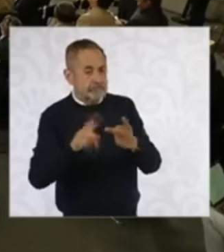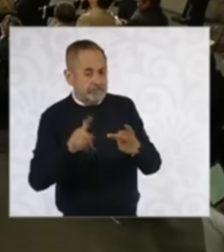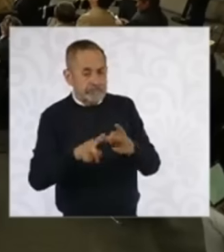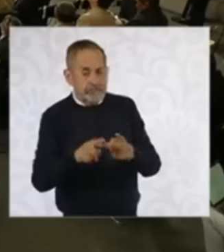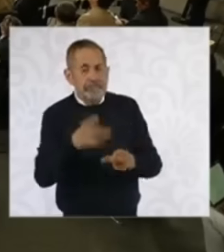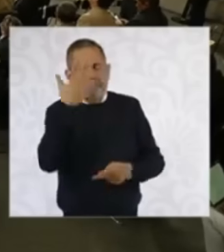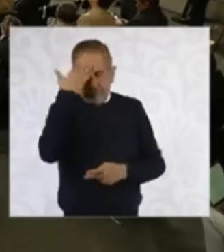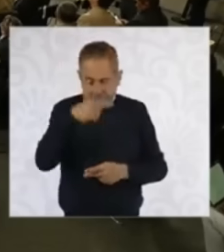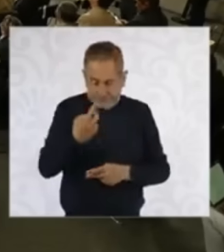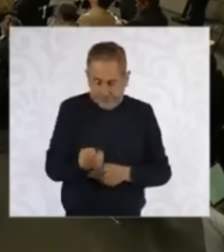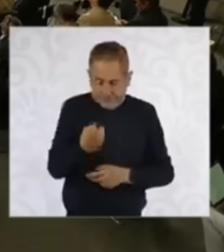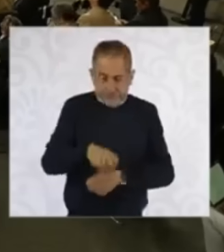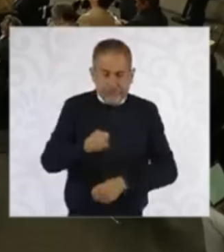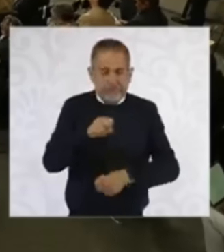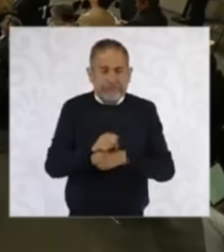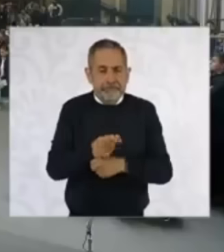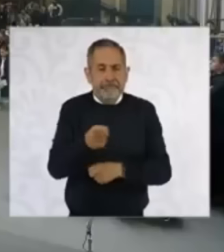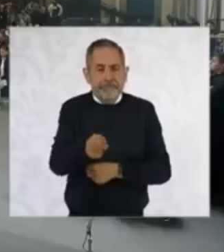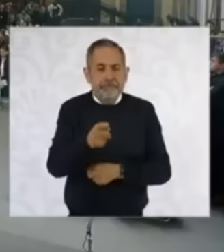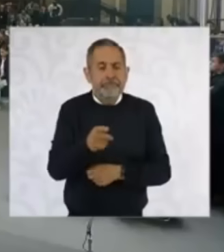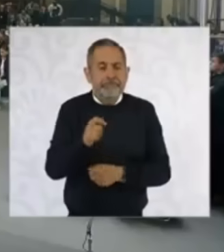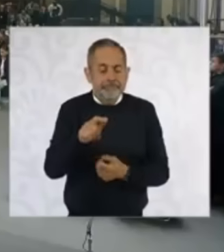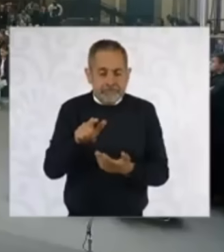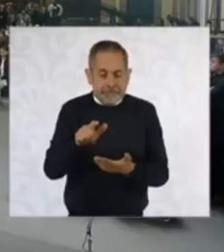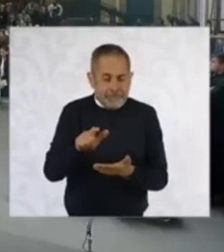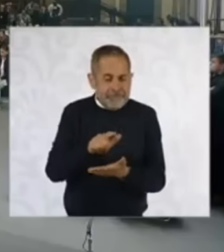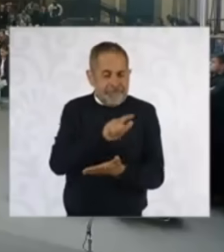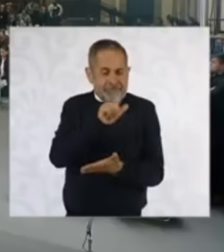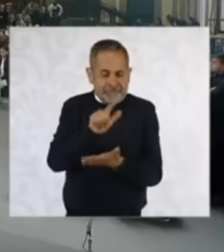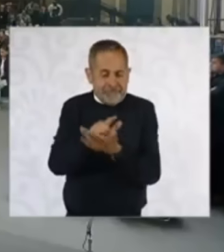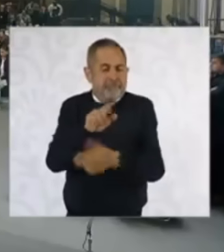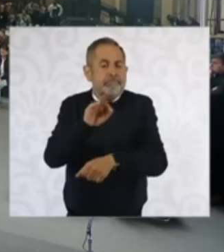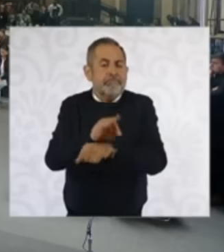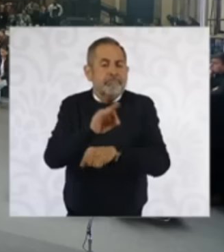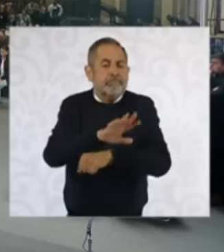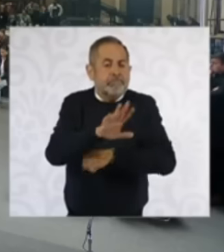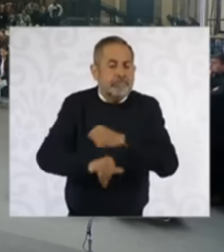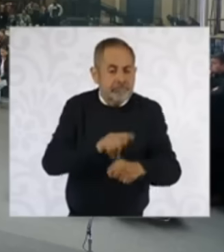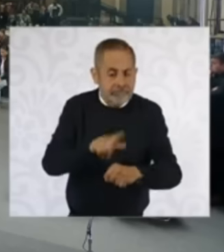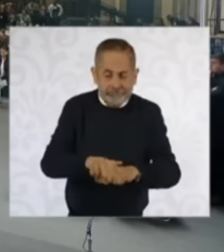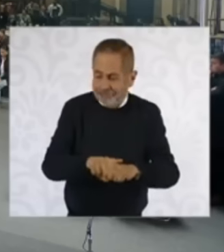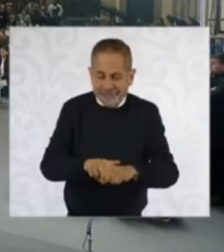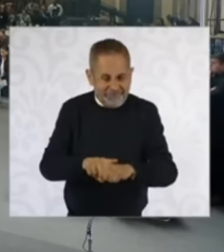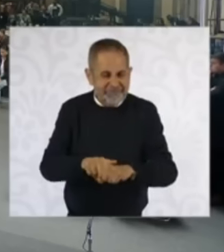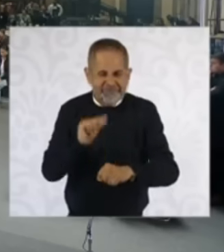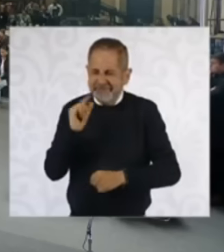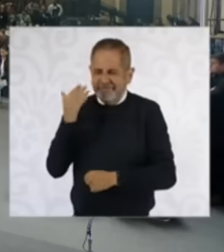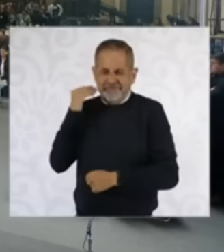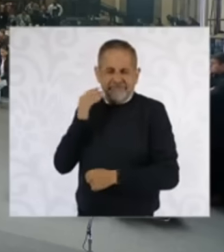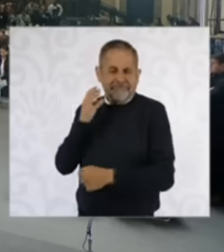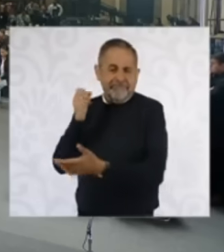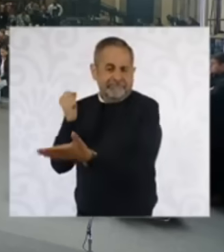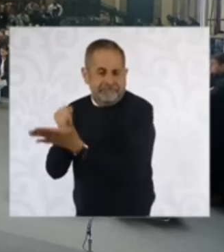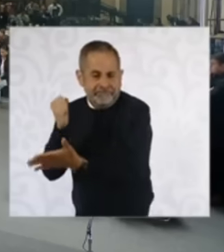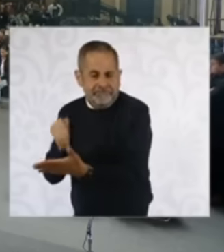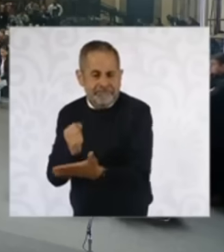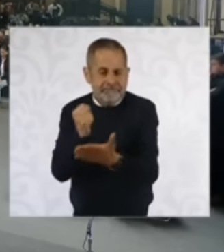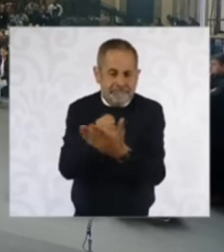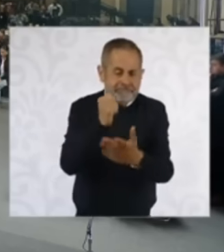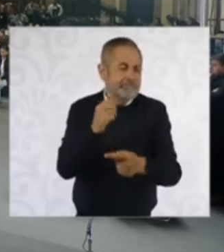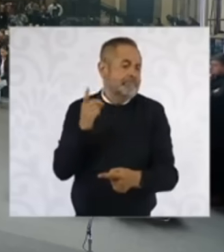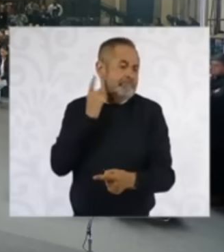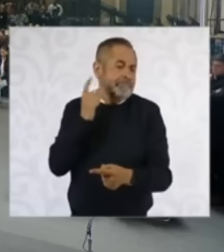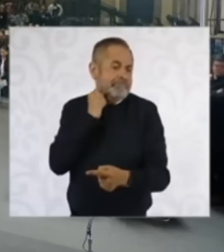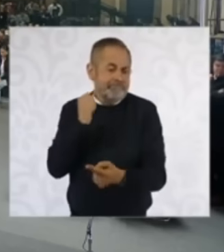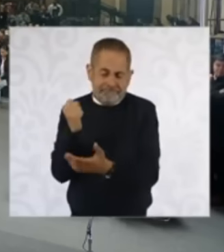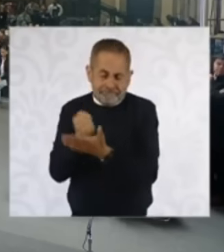semana usted le puso feliz esta ley de protección animal que se aprobó en la cámara en las cámaras y sé que también hay